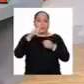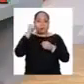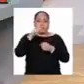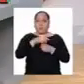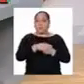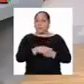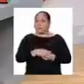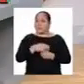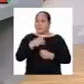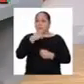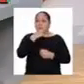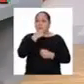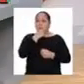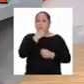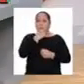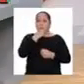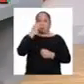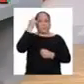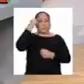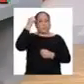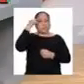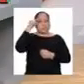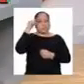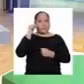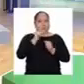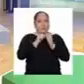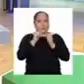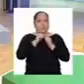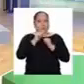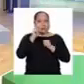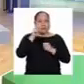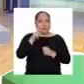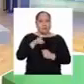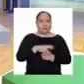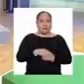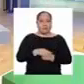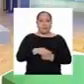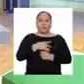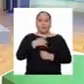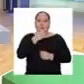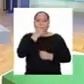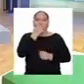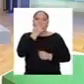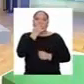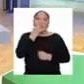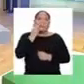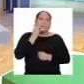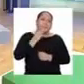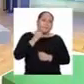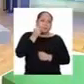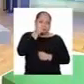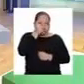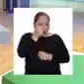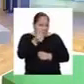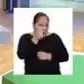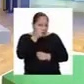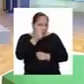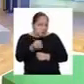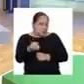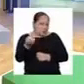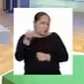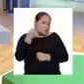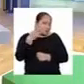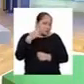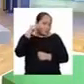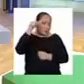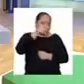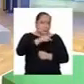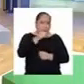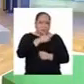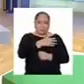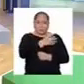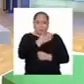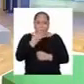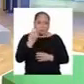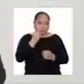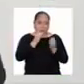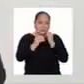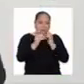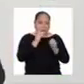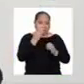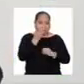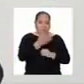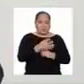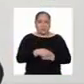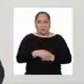debemos quedarnos con la alternativa 2. Mi olfato de detective me dice que por aquí llegará la